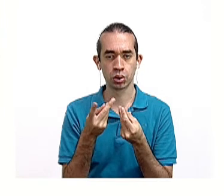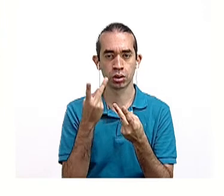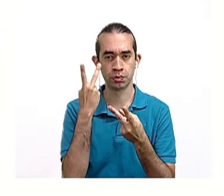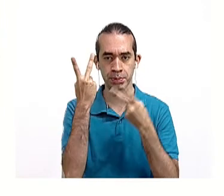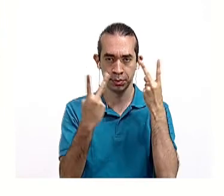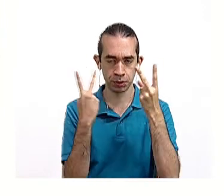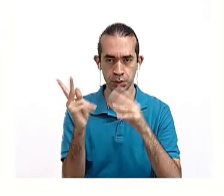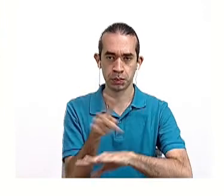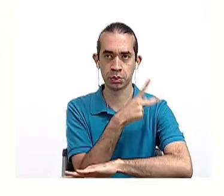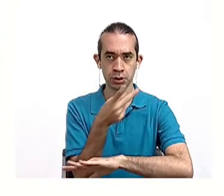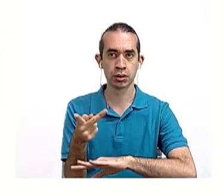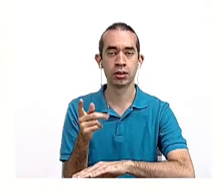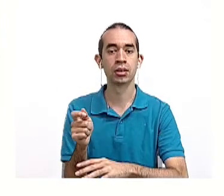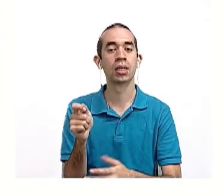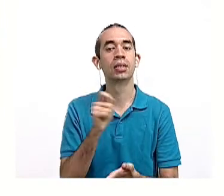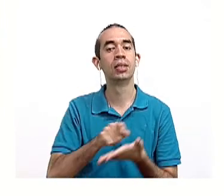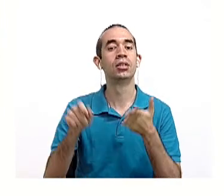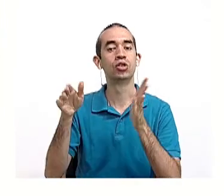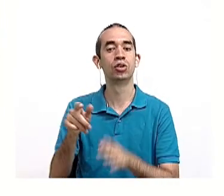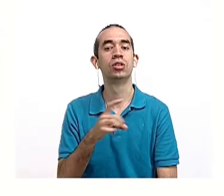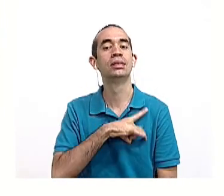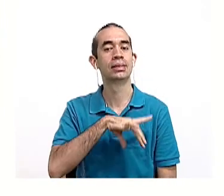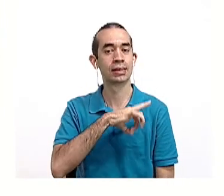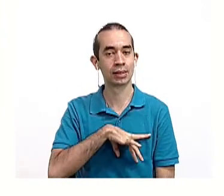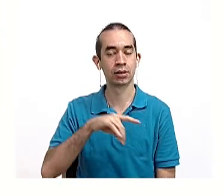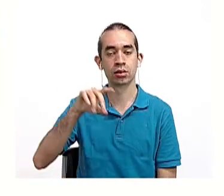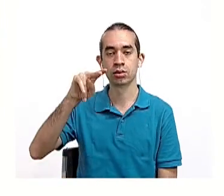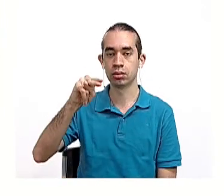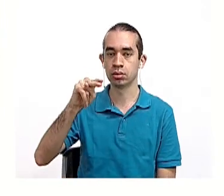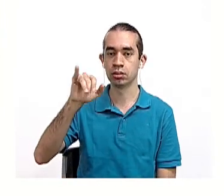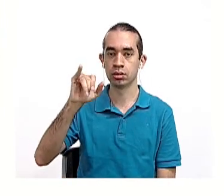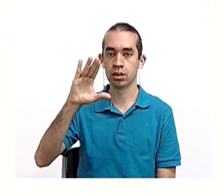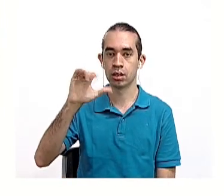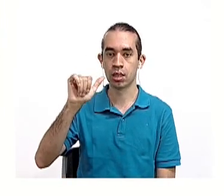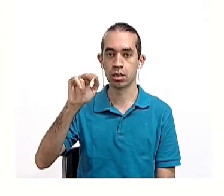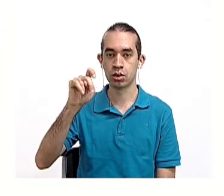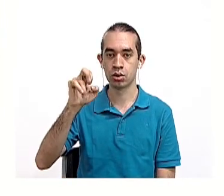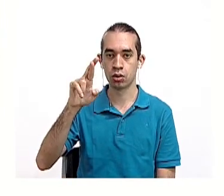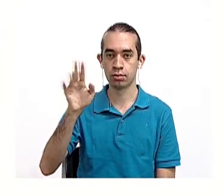visual del escritor chileno Nicanor Parra.